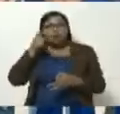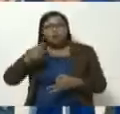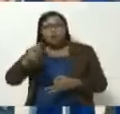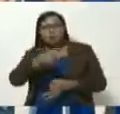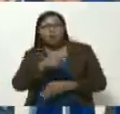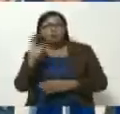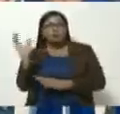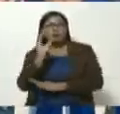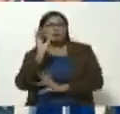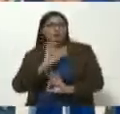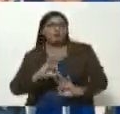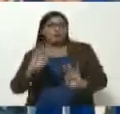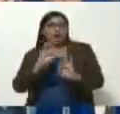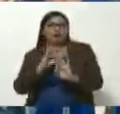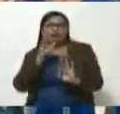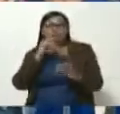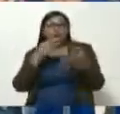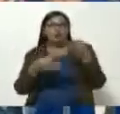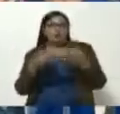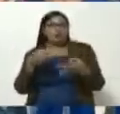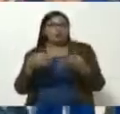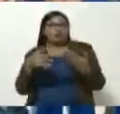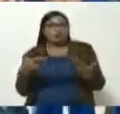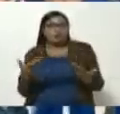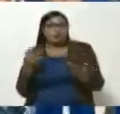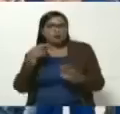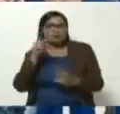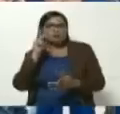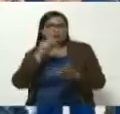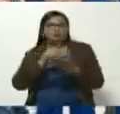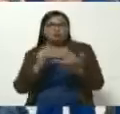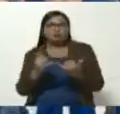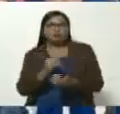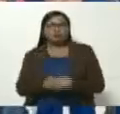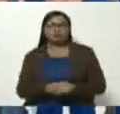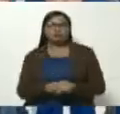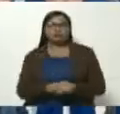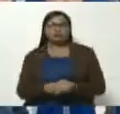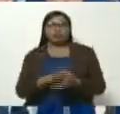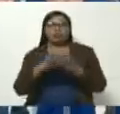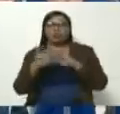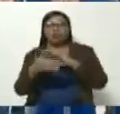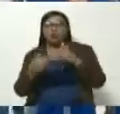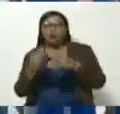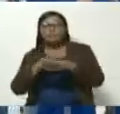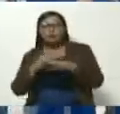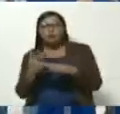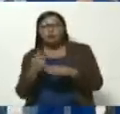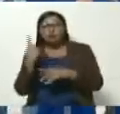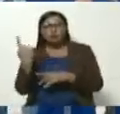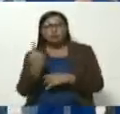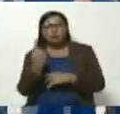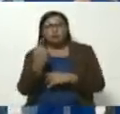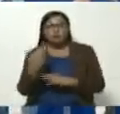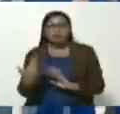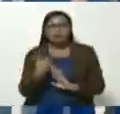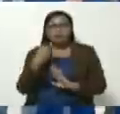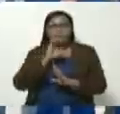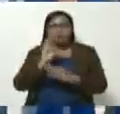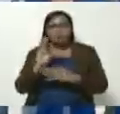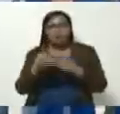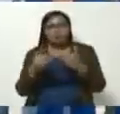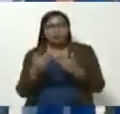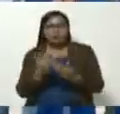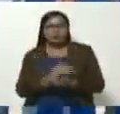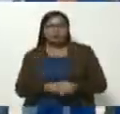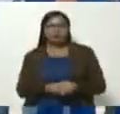colombiano, no es justo que hayan llegado a un deterioro, porque no es nada más hacer daño al patrimonio, porque esto es